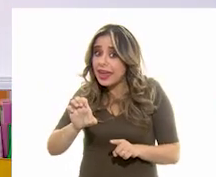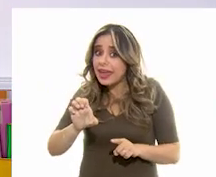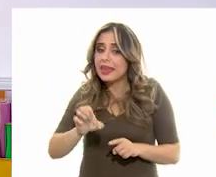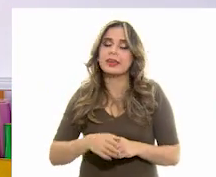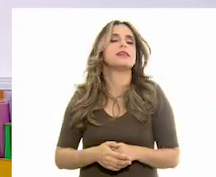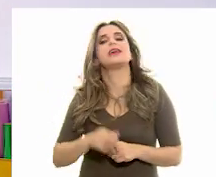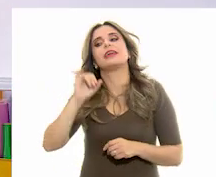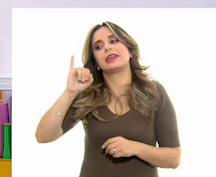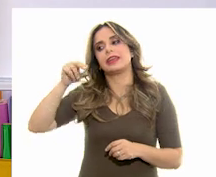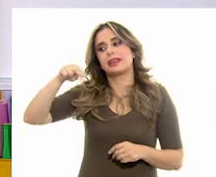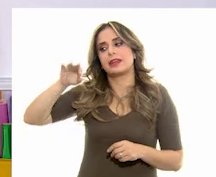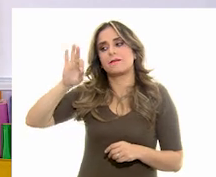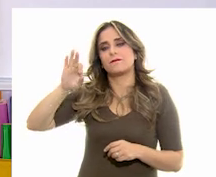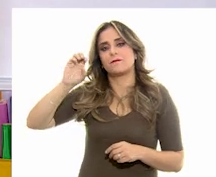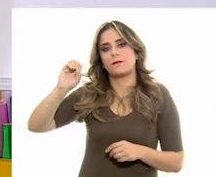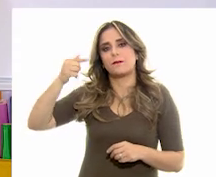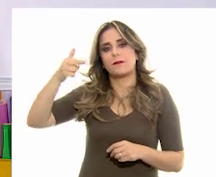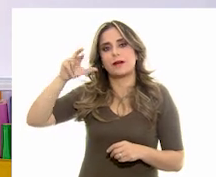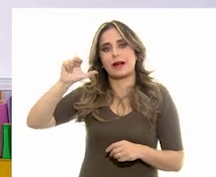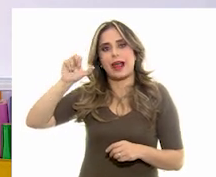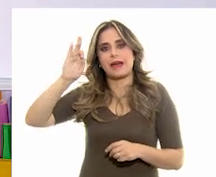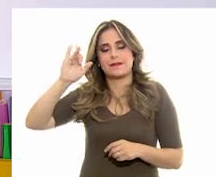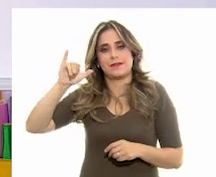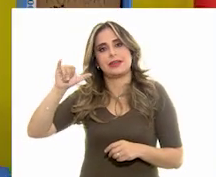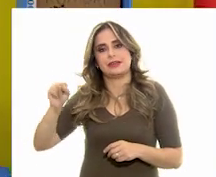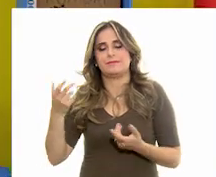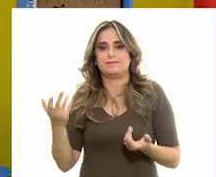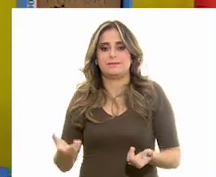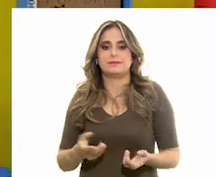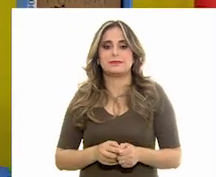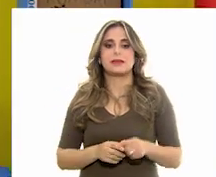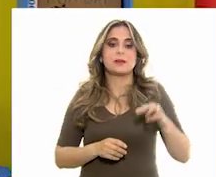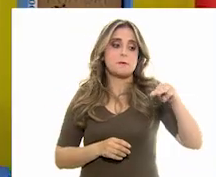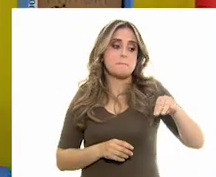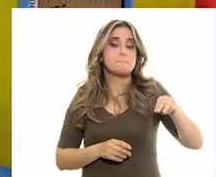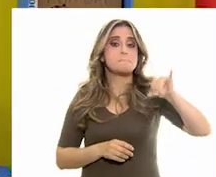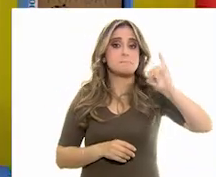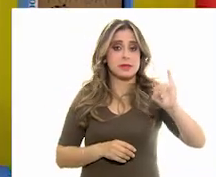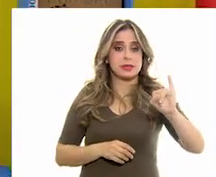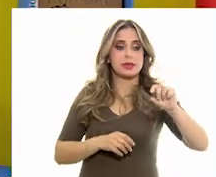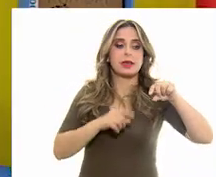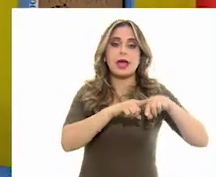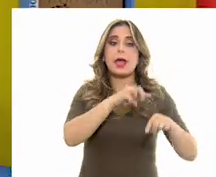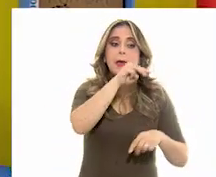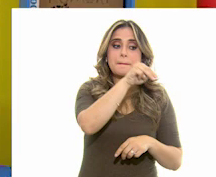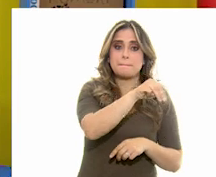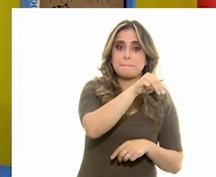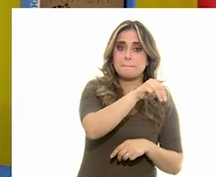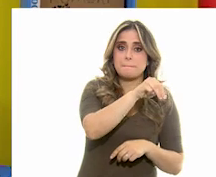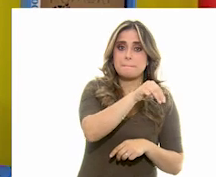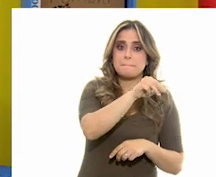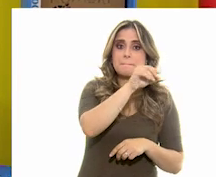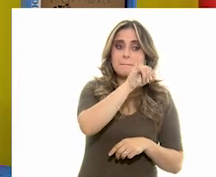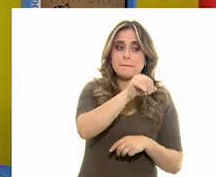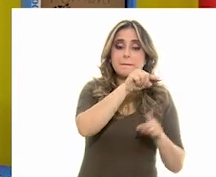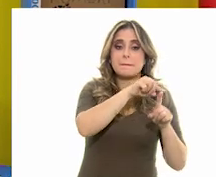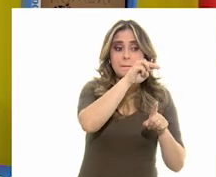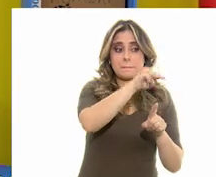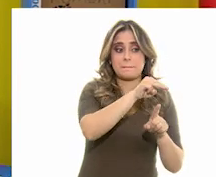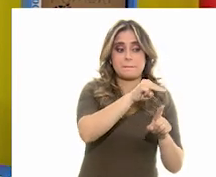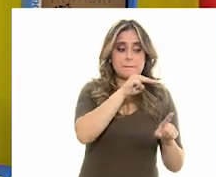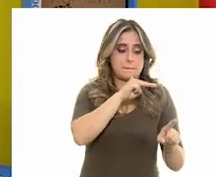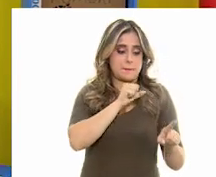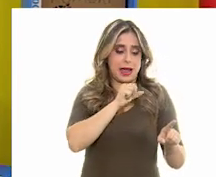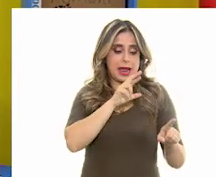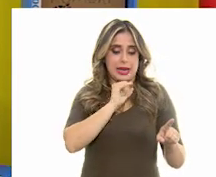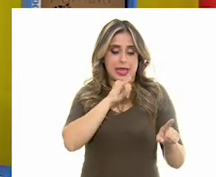De infografías. La palabra mi, de empieza con M de Mariana, como mi nombre.